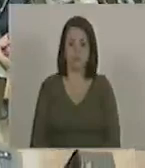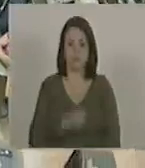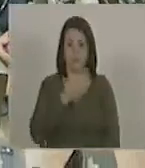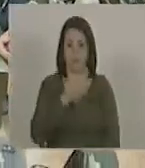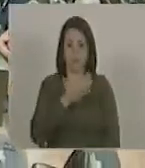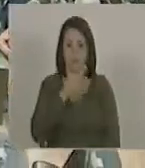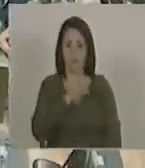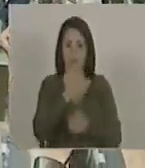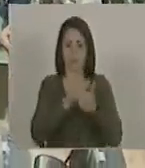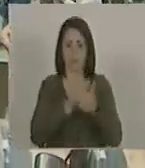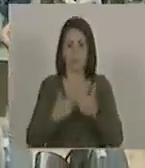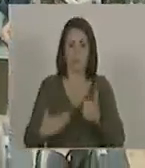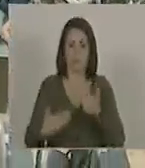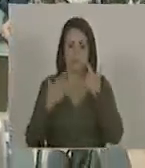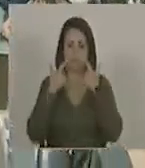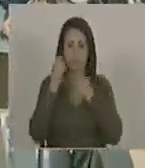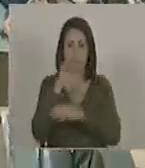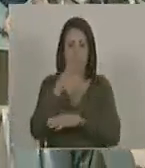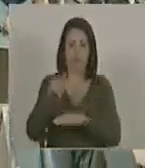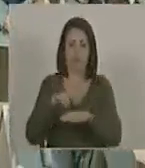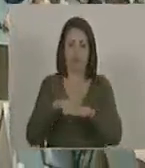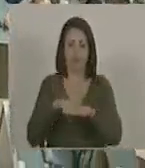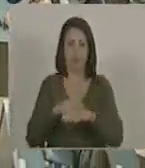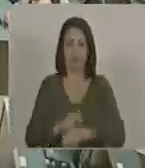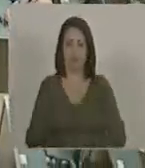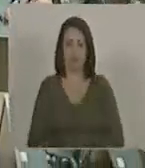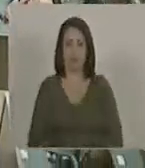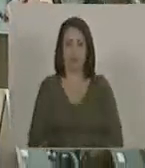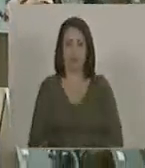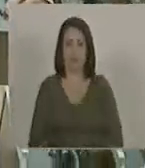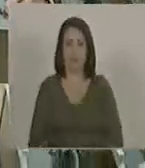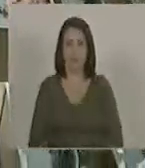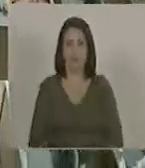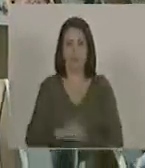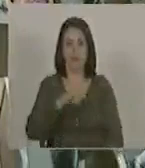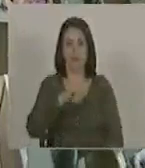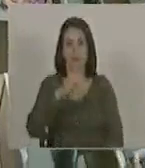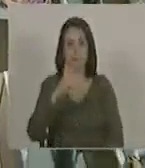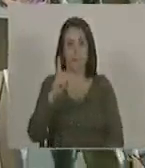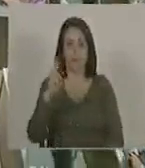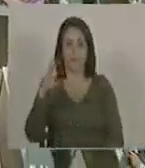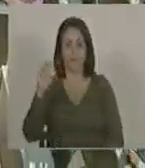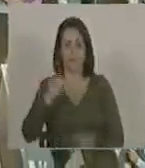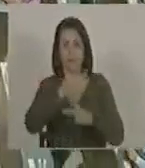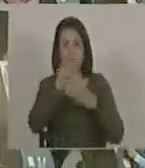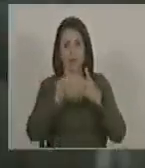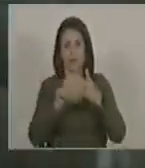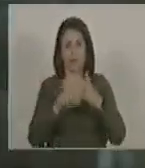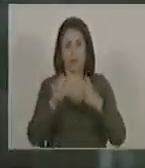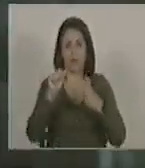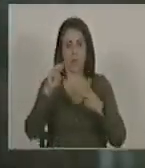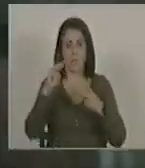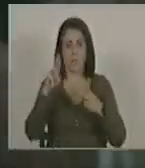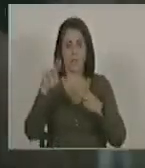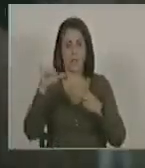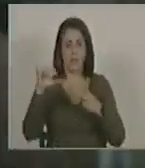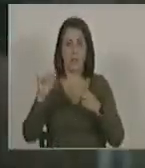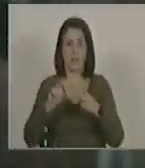primer vicepresidente de la Asamblea Nacional, Pedro Infante, segunda vicepresidenta América